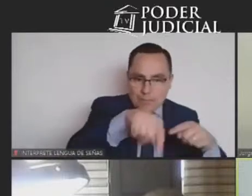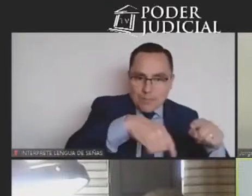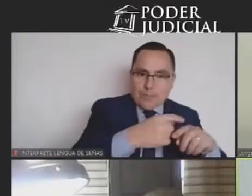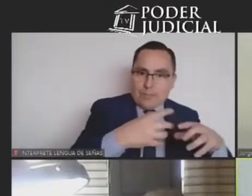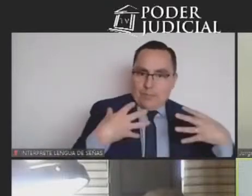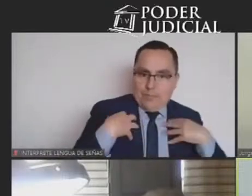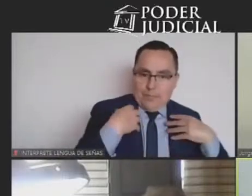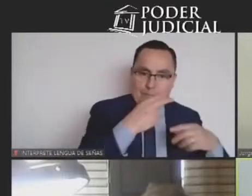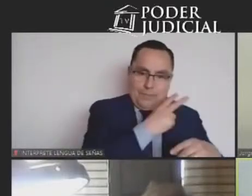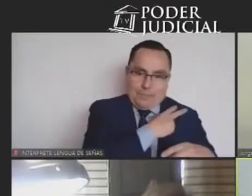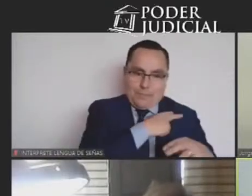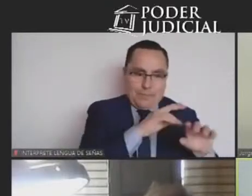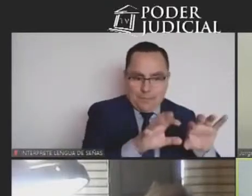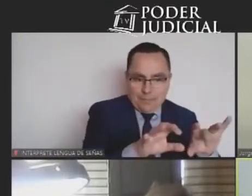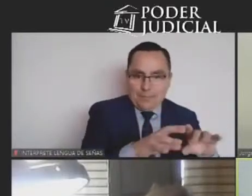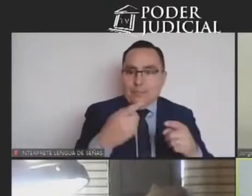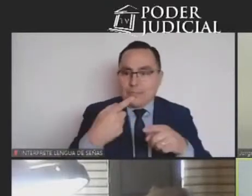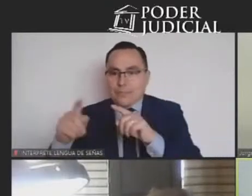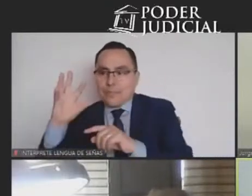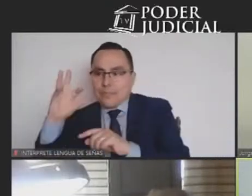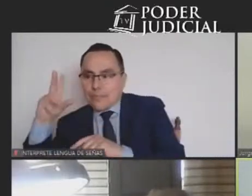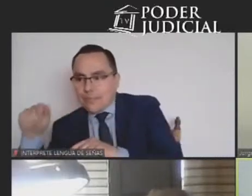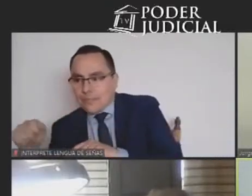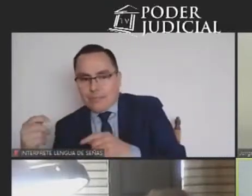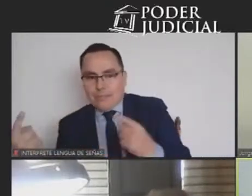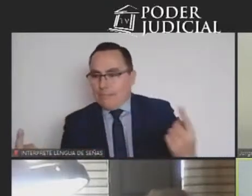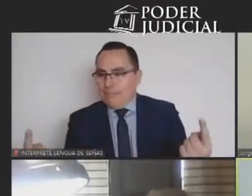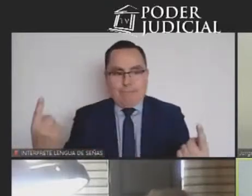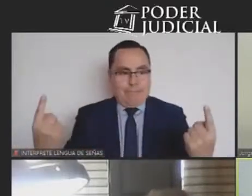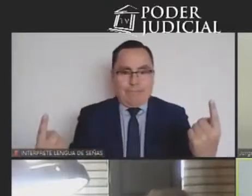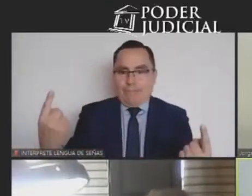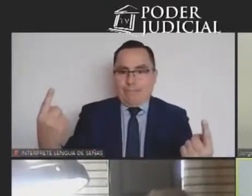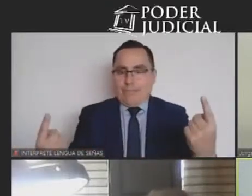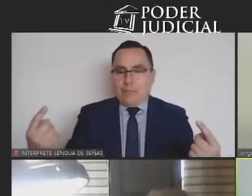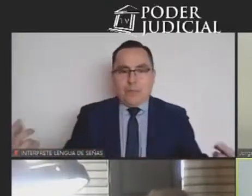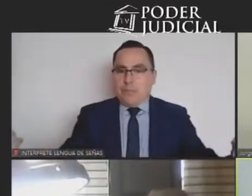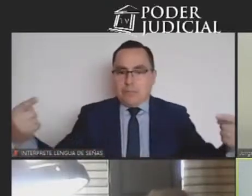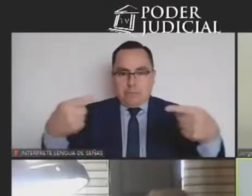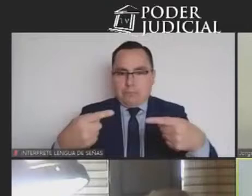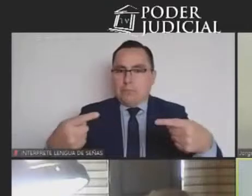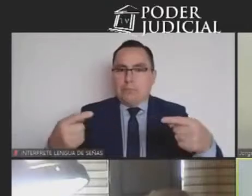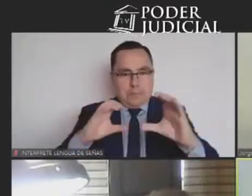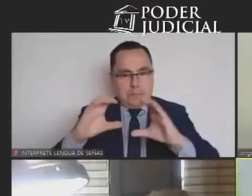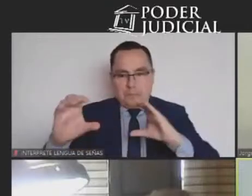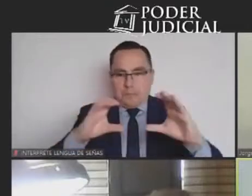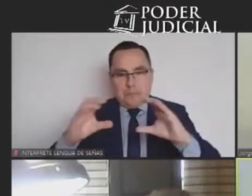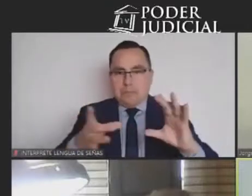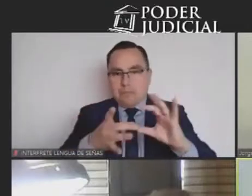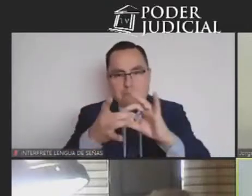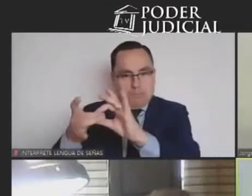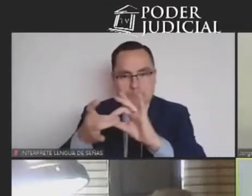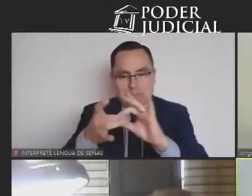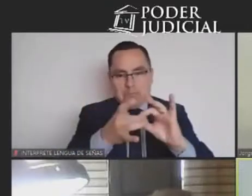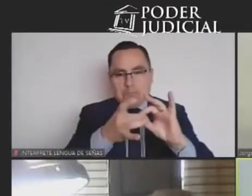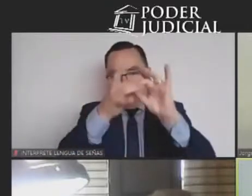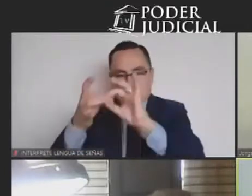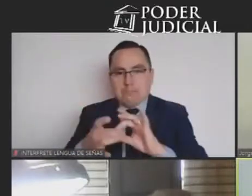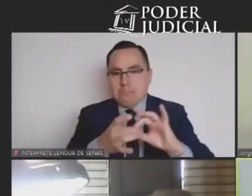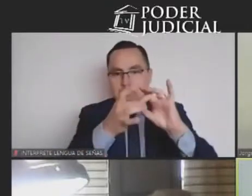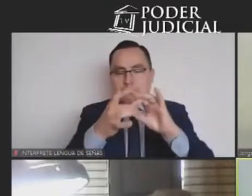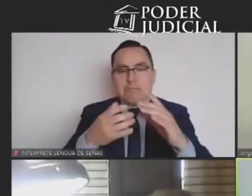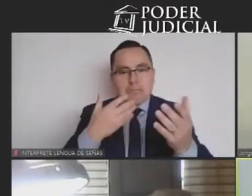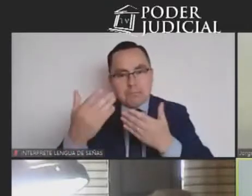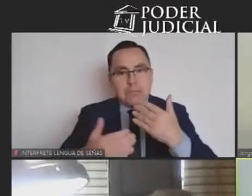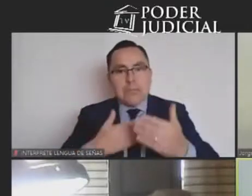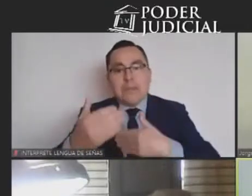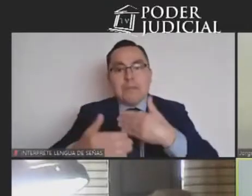permitió alcanzar niveles de comprensión profesional de esa situación que vino a